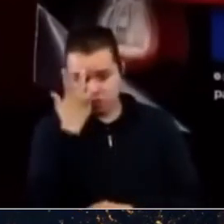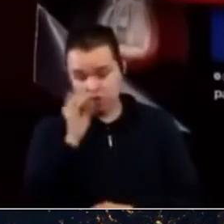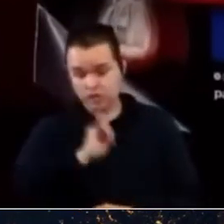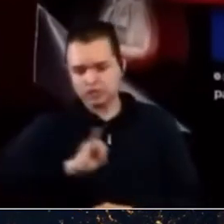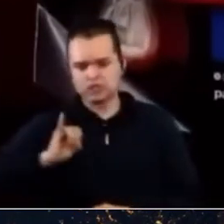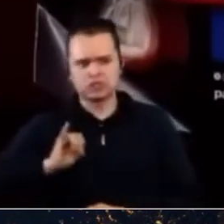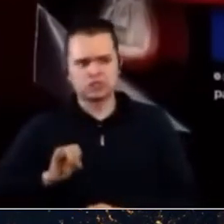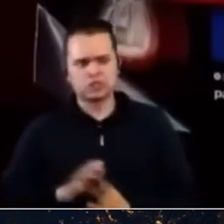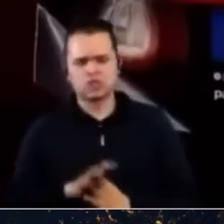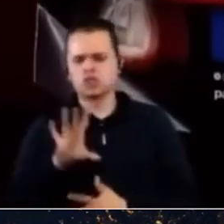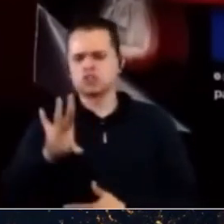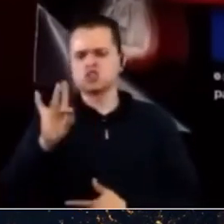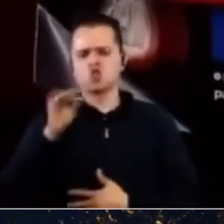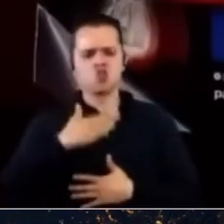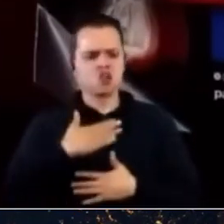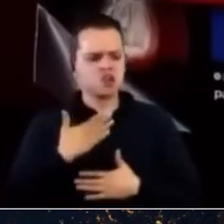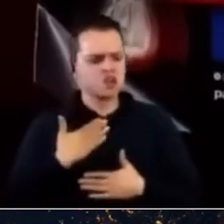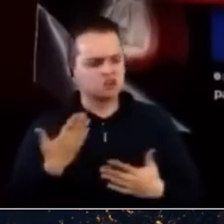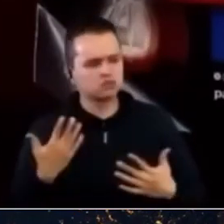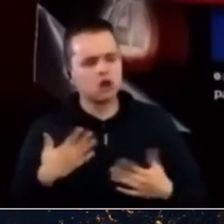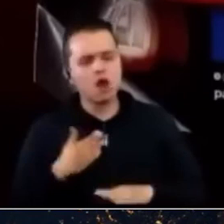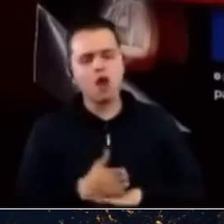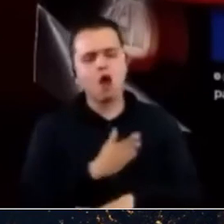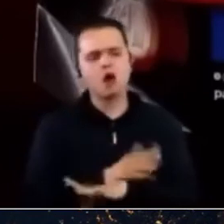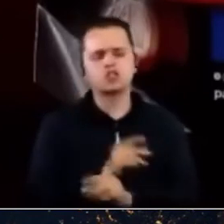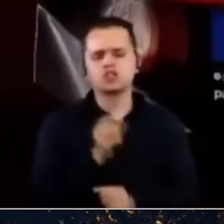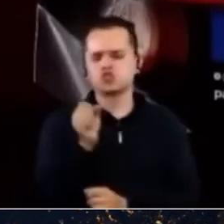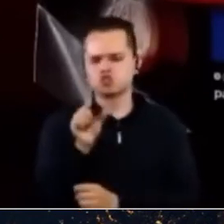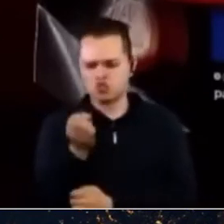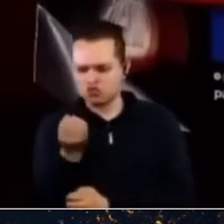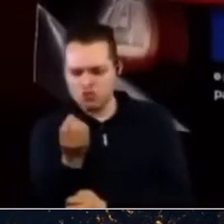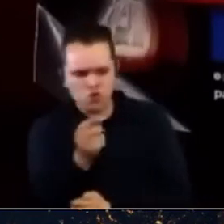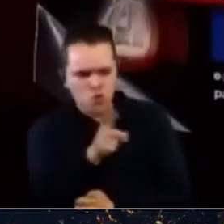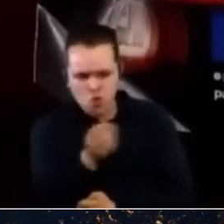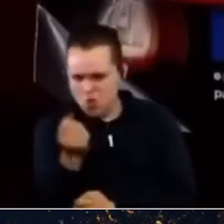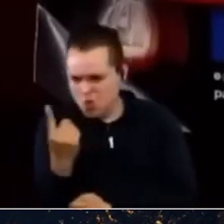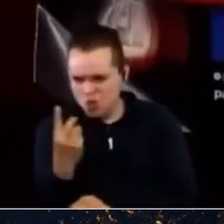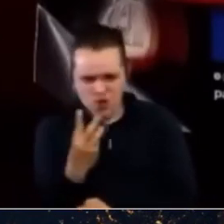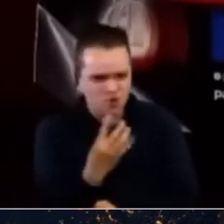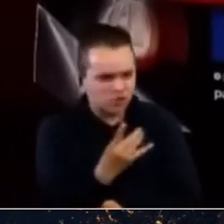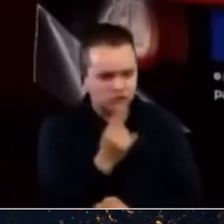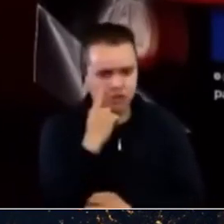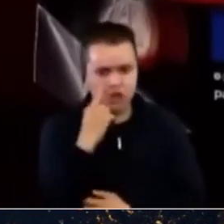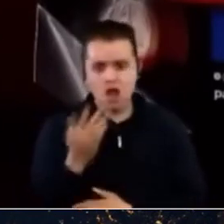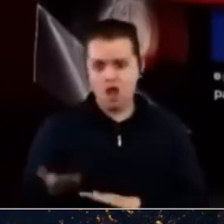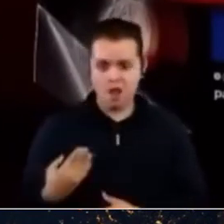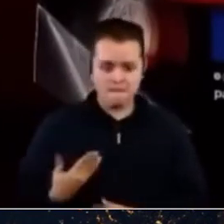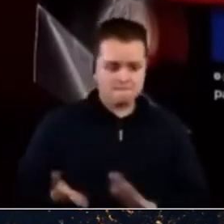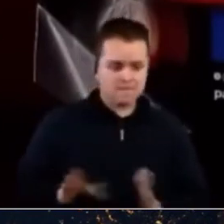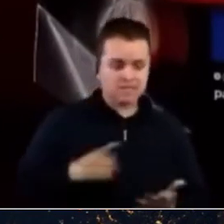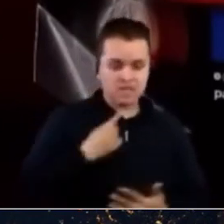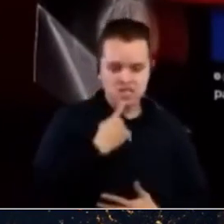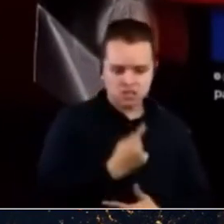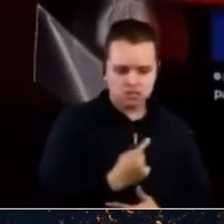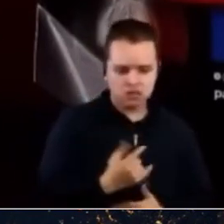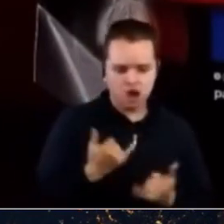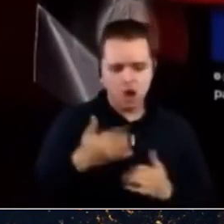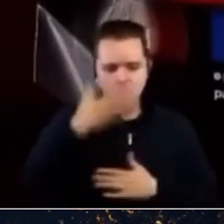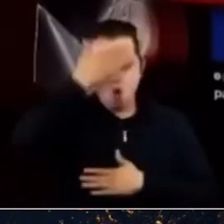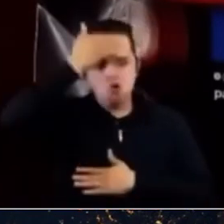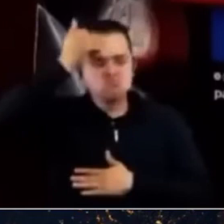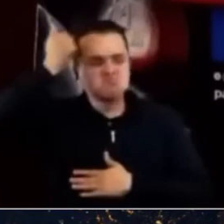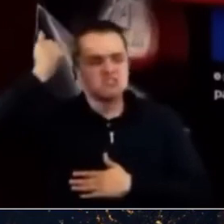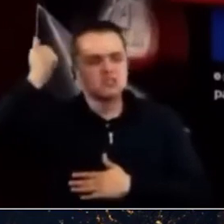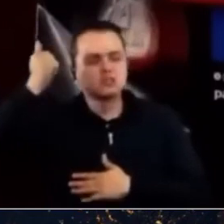es tan selectiva, antes contaban los muertos, nos están matando. Ahora se les